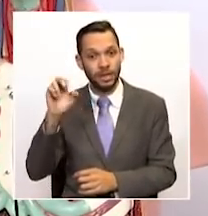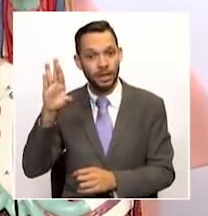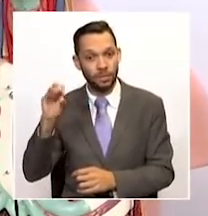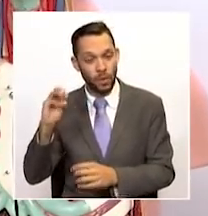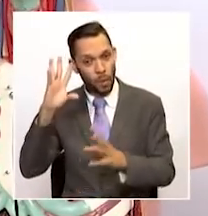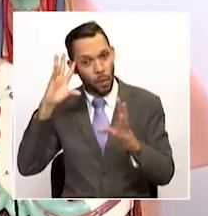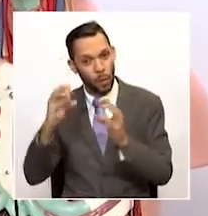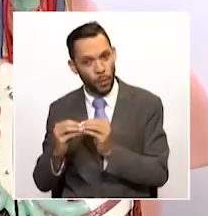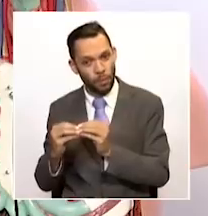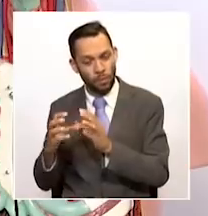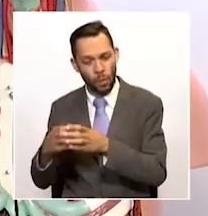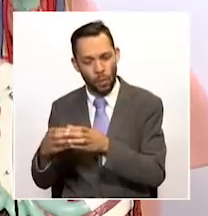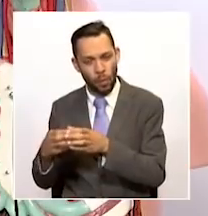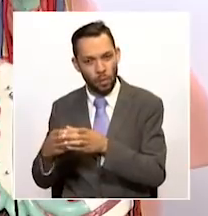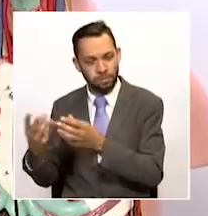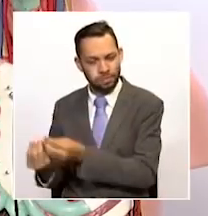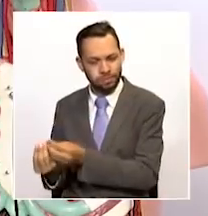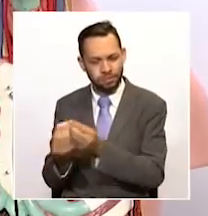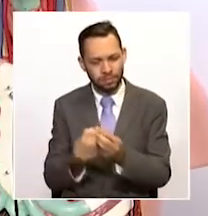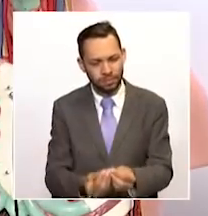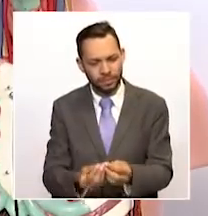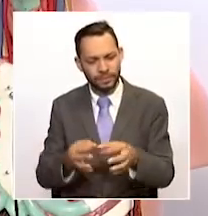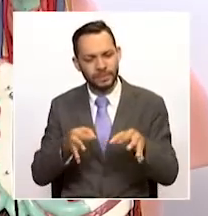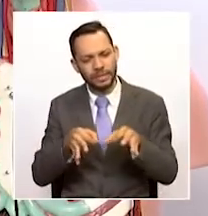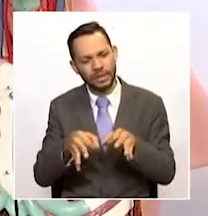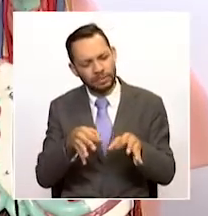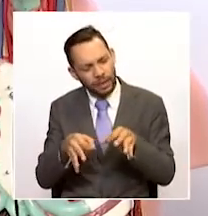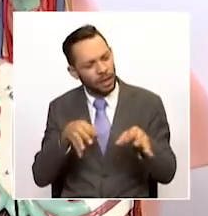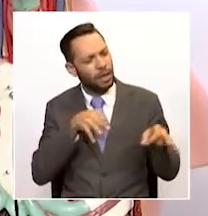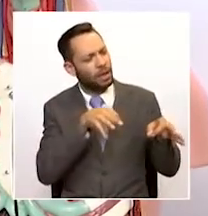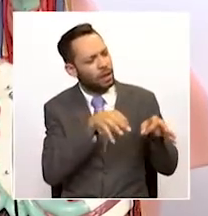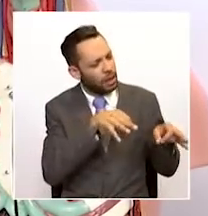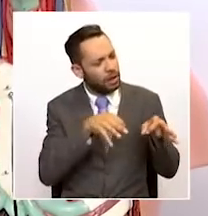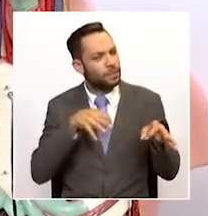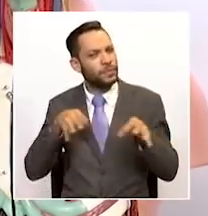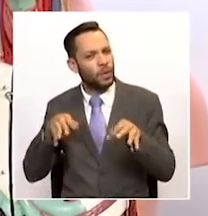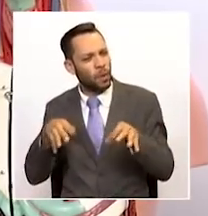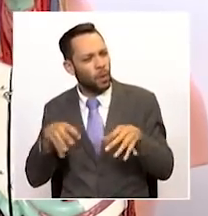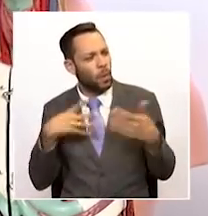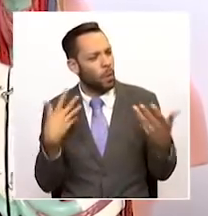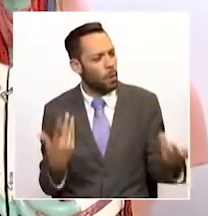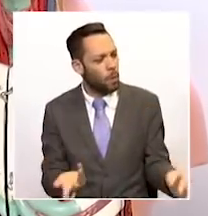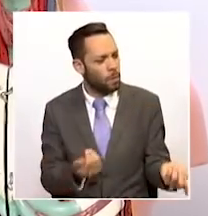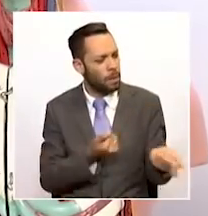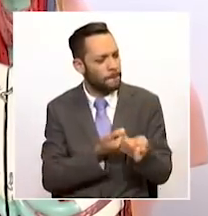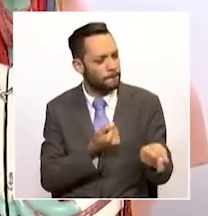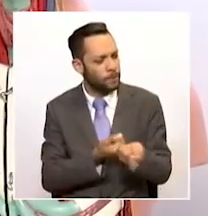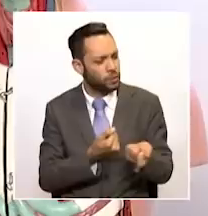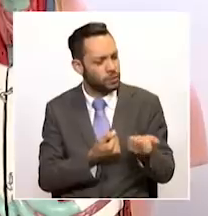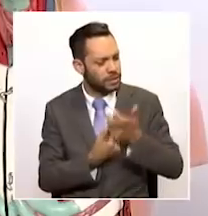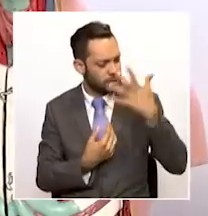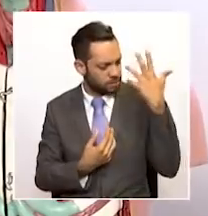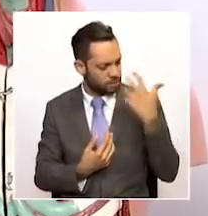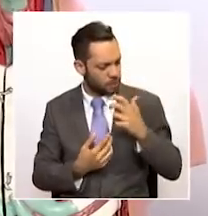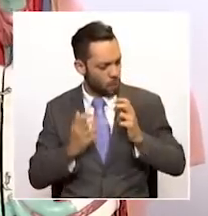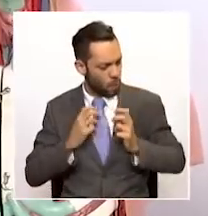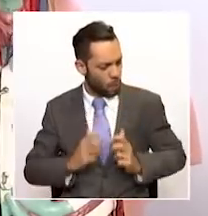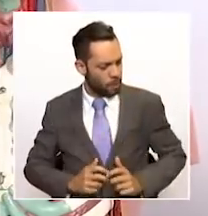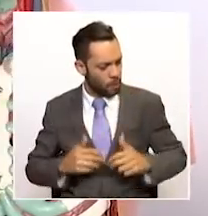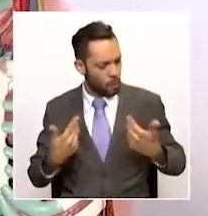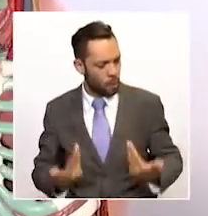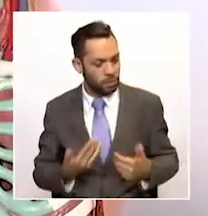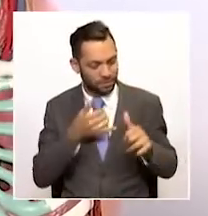grupo interesante de médicos para hablar de cómo los apoyos diagnósticos nos pueden a nosotros salvar tantas vidas porque